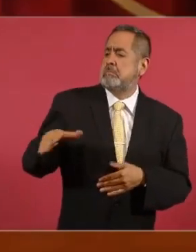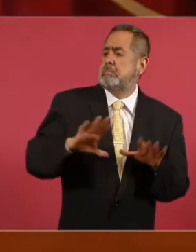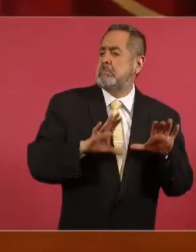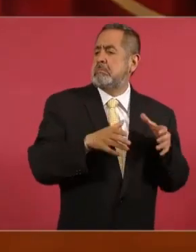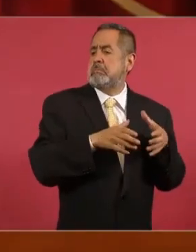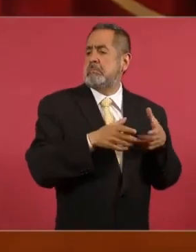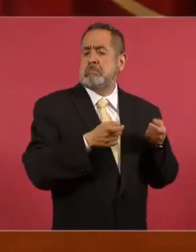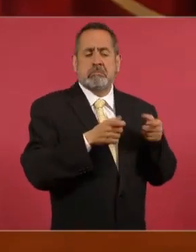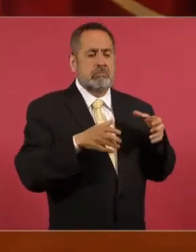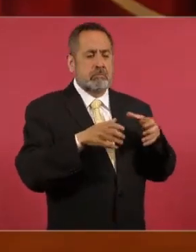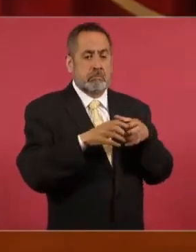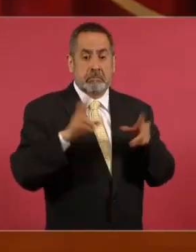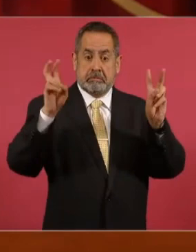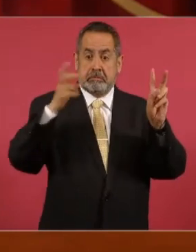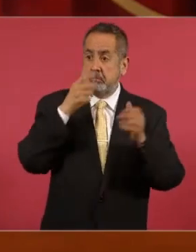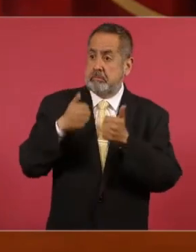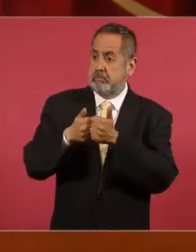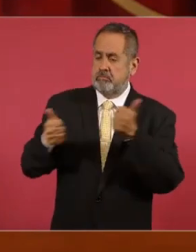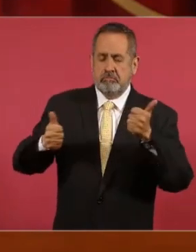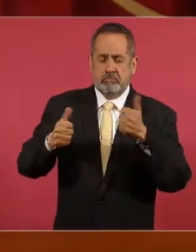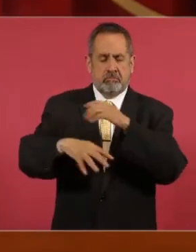supuestamente autónomos,